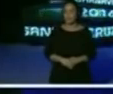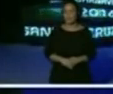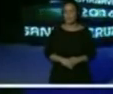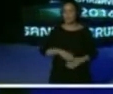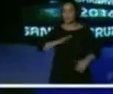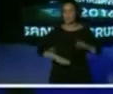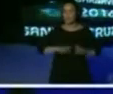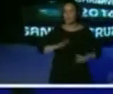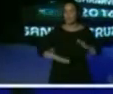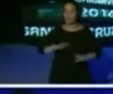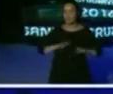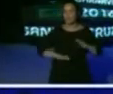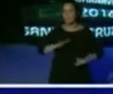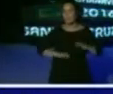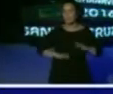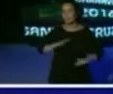¡Ya!